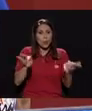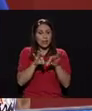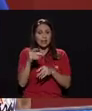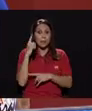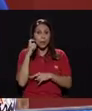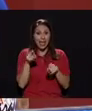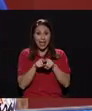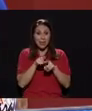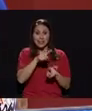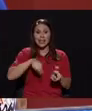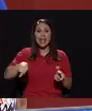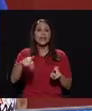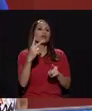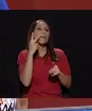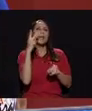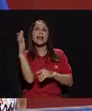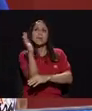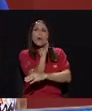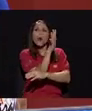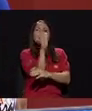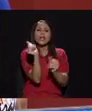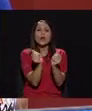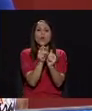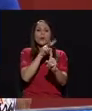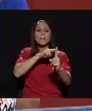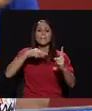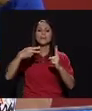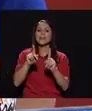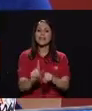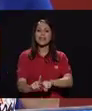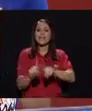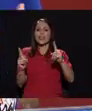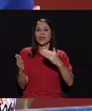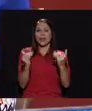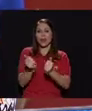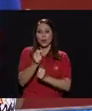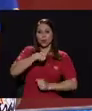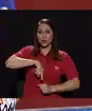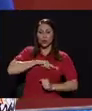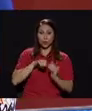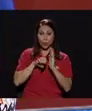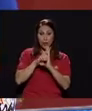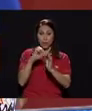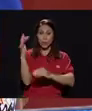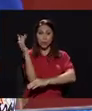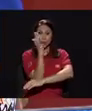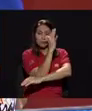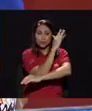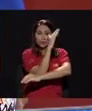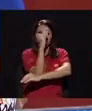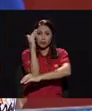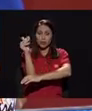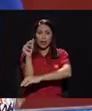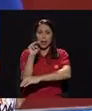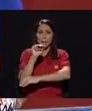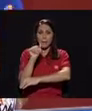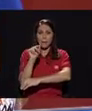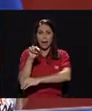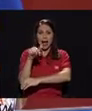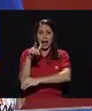una cosmovisión del bosque muy diferente a la nuestra. Y por ejemplo, el bosque de mangle